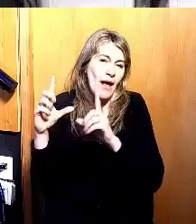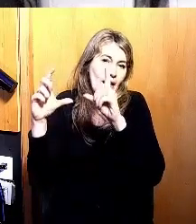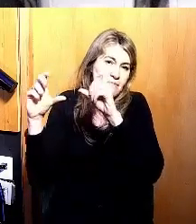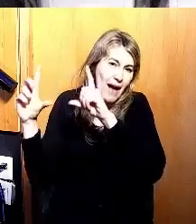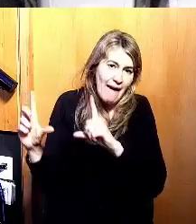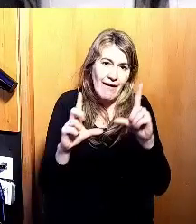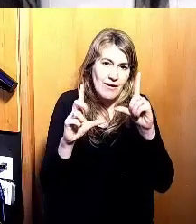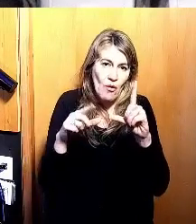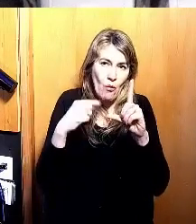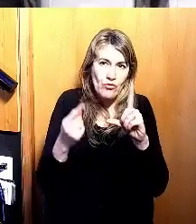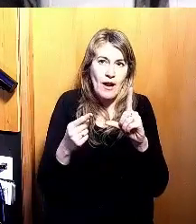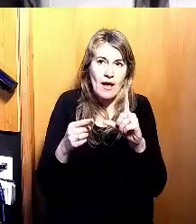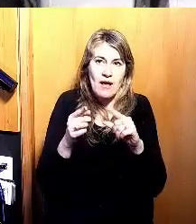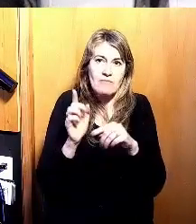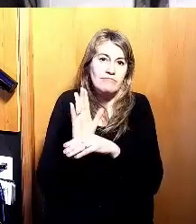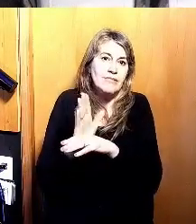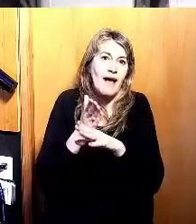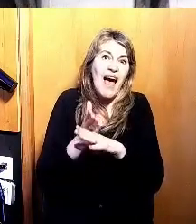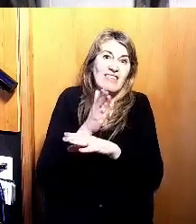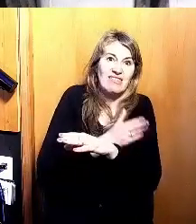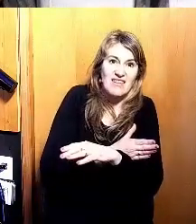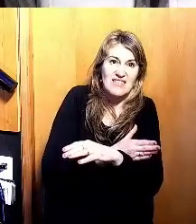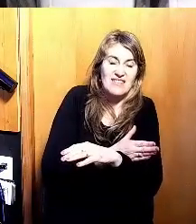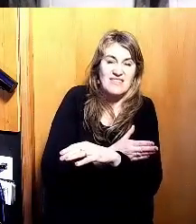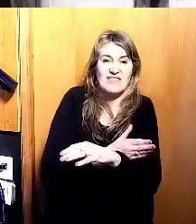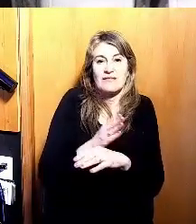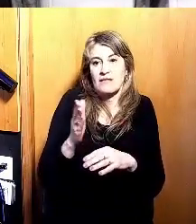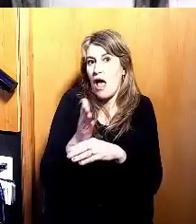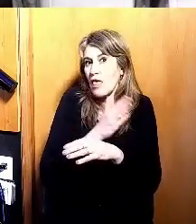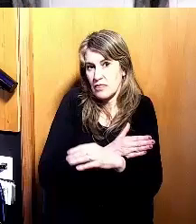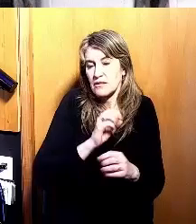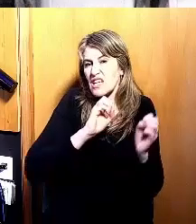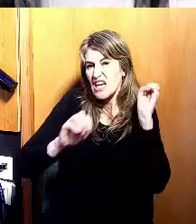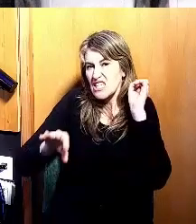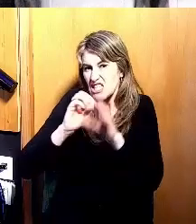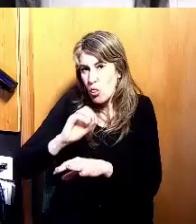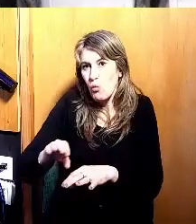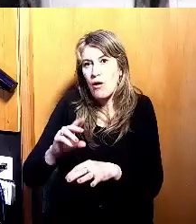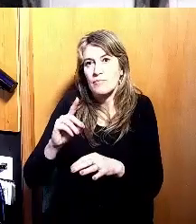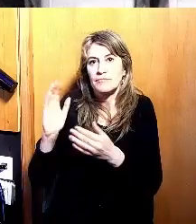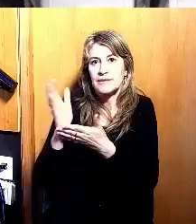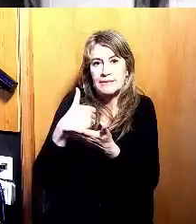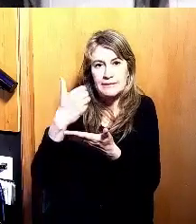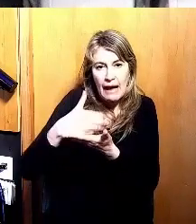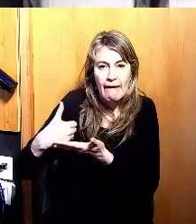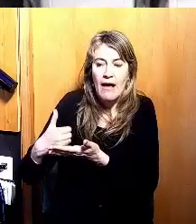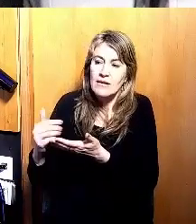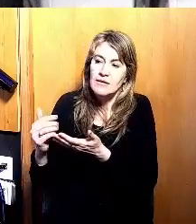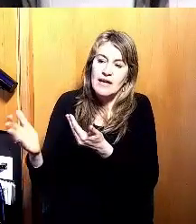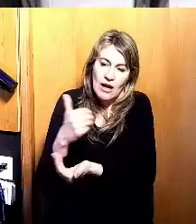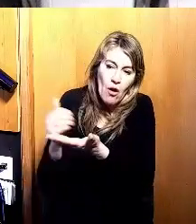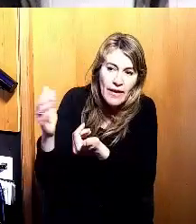Esta es una que pasó por un antes con residuos dispuestos de manera informal, retirados o recolectados y